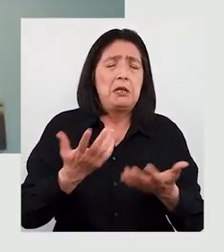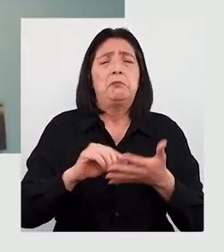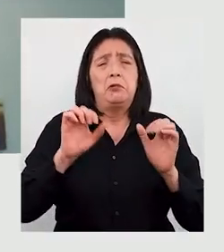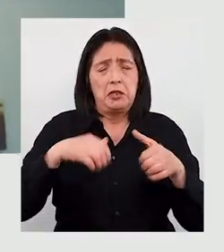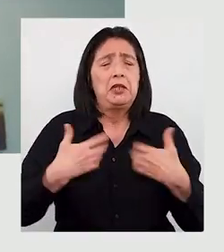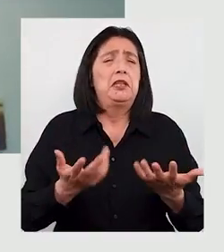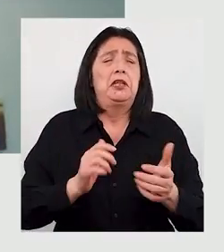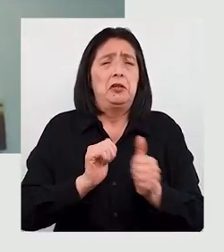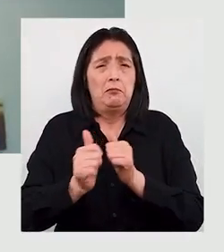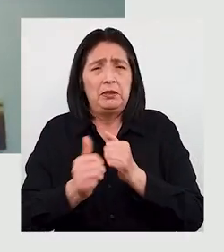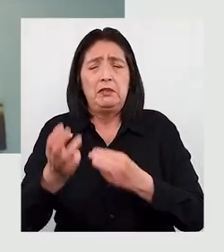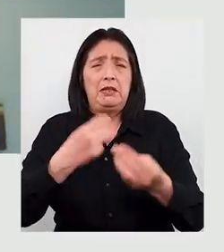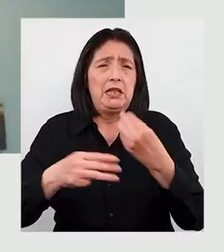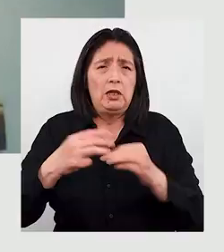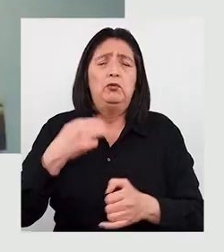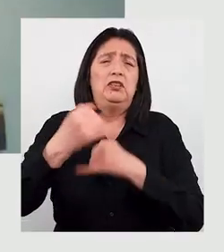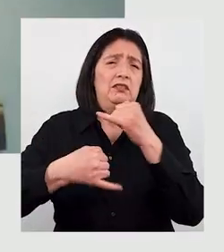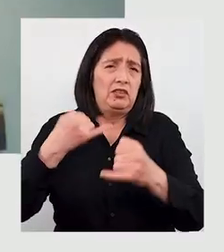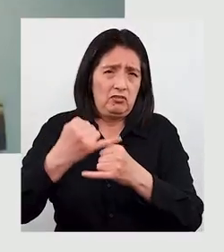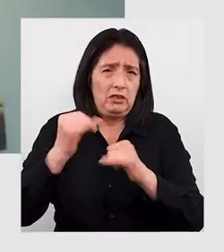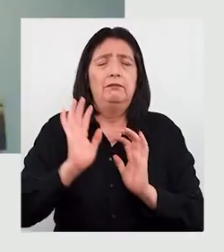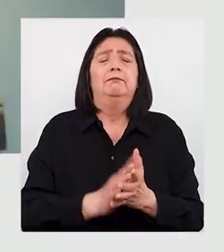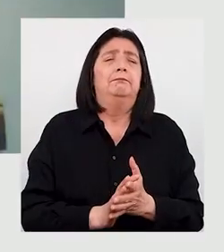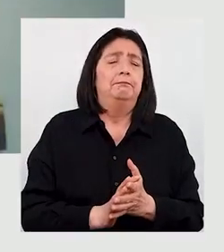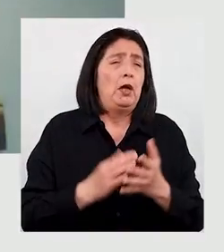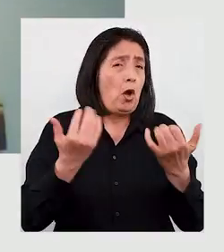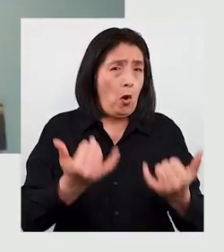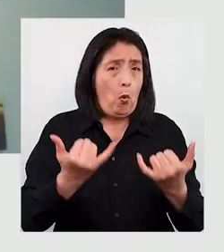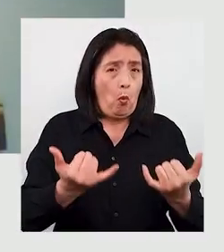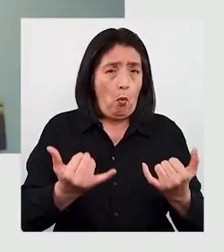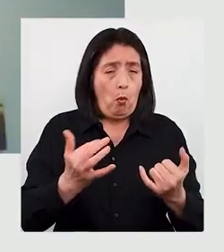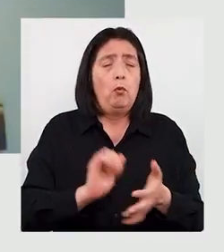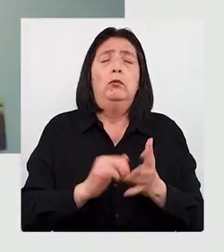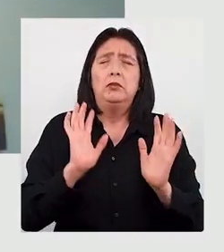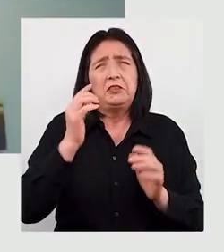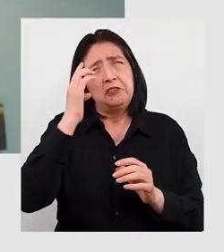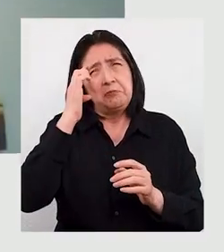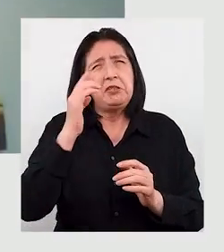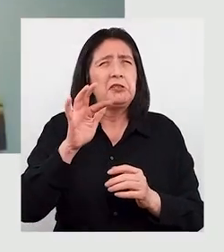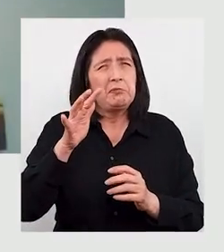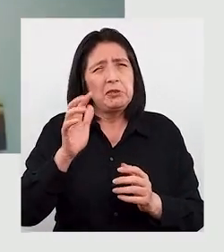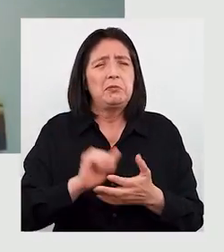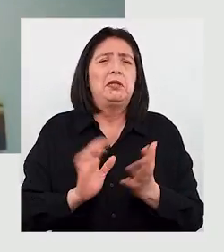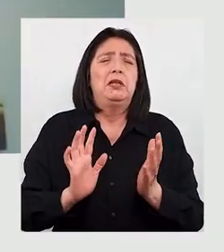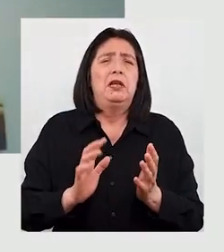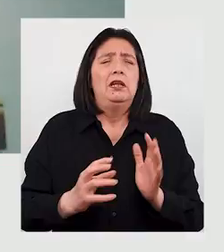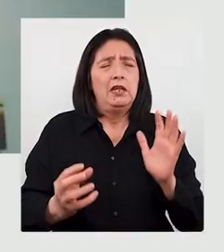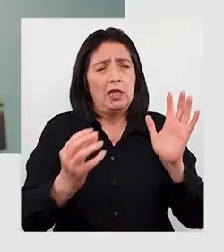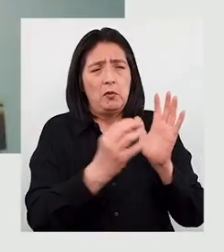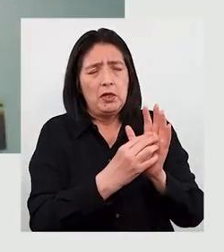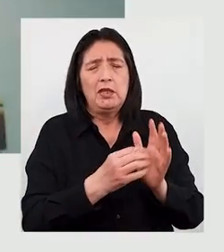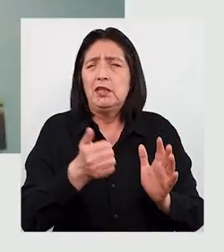ser competitivos en los mercados internacionales. Hoy en día se calcula la huella